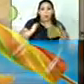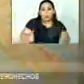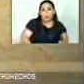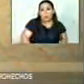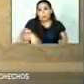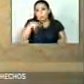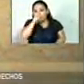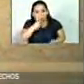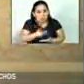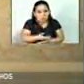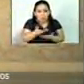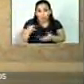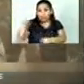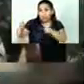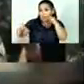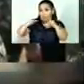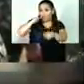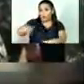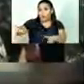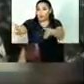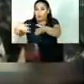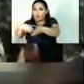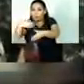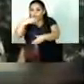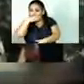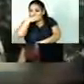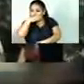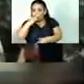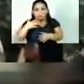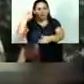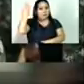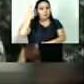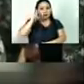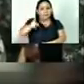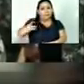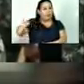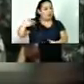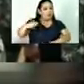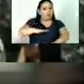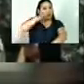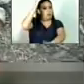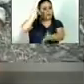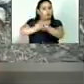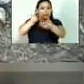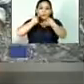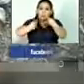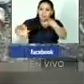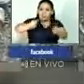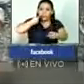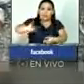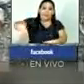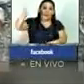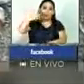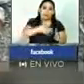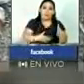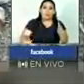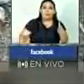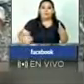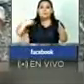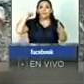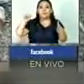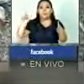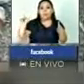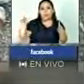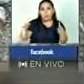ningún contacto con el mando guerrillero Duque rompió hace más de un año las conversaciones de paz que la guerrilla sostenía con su antecesor Juan Manuel Santos